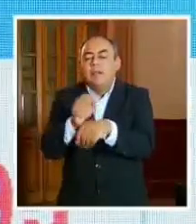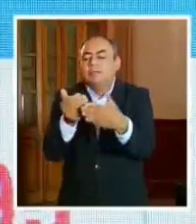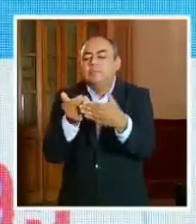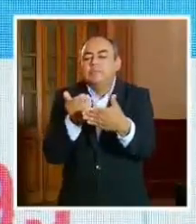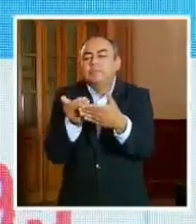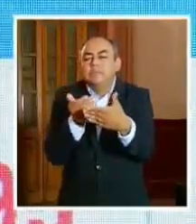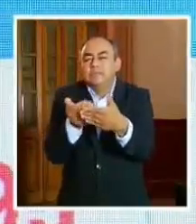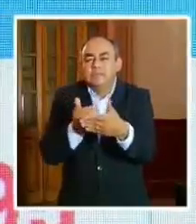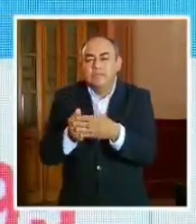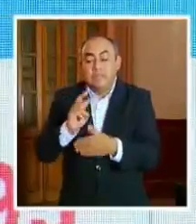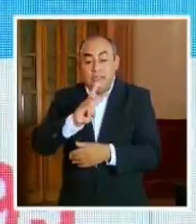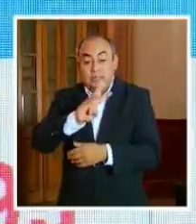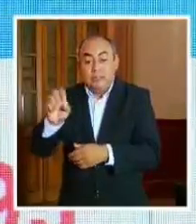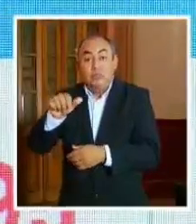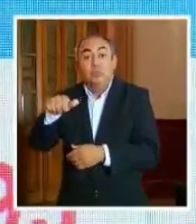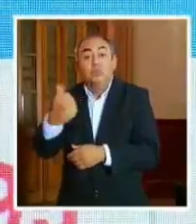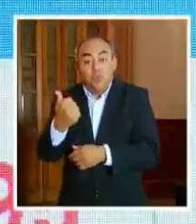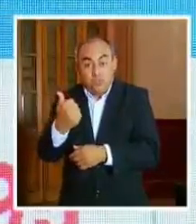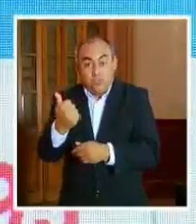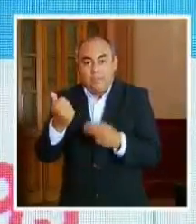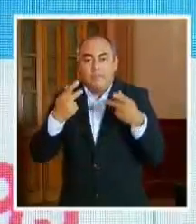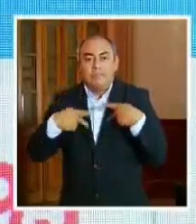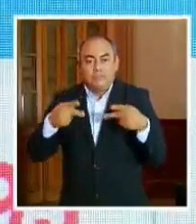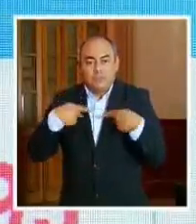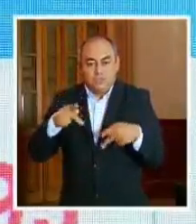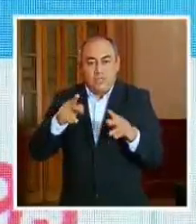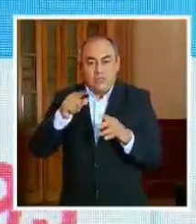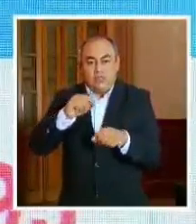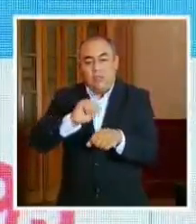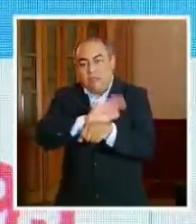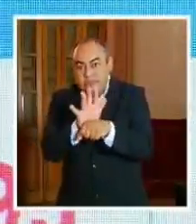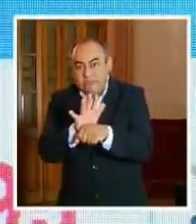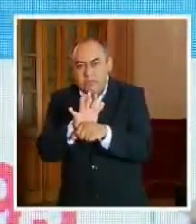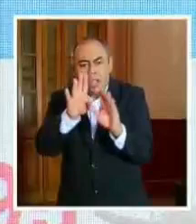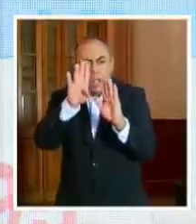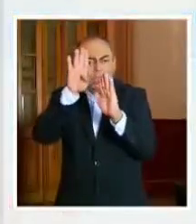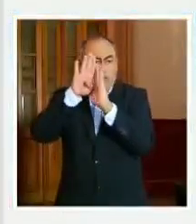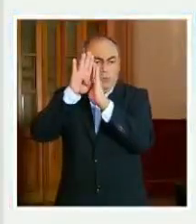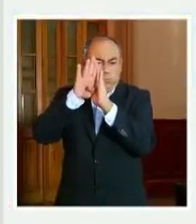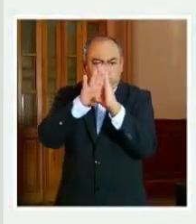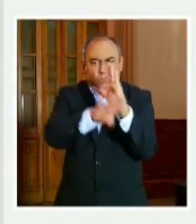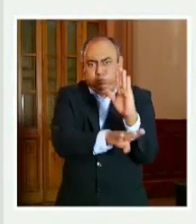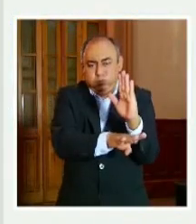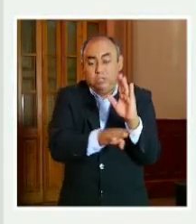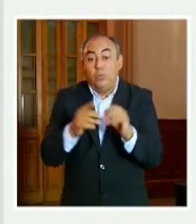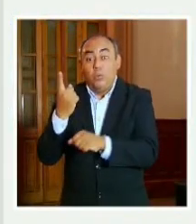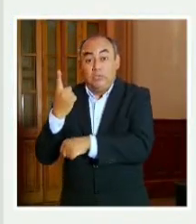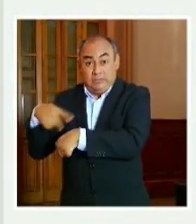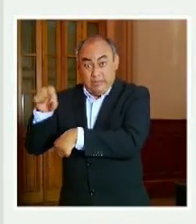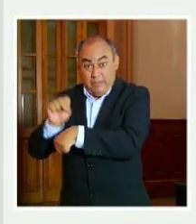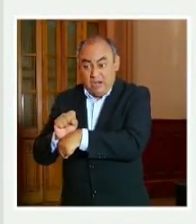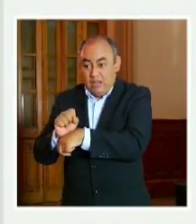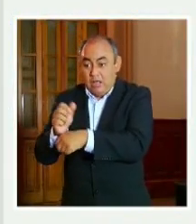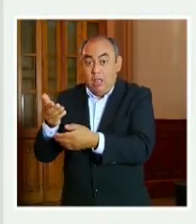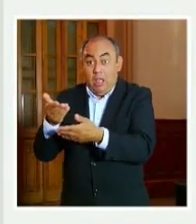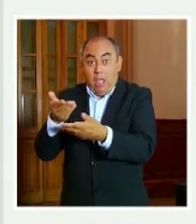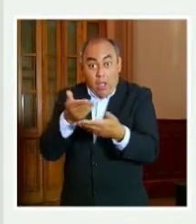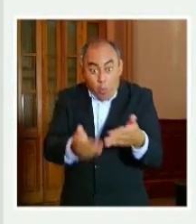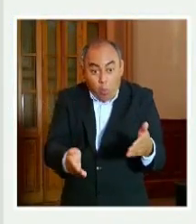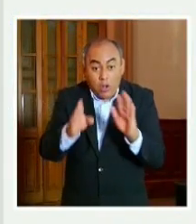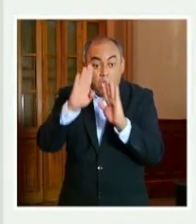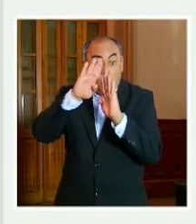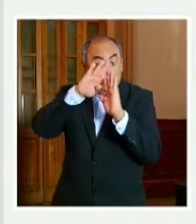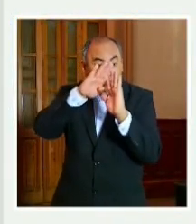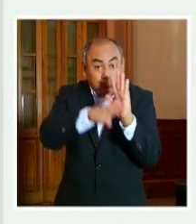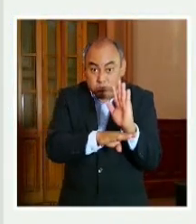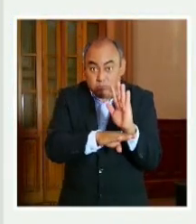con 311 casos diarios en promedio. Disminuimos de la semana pasada casi a la mitad, que estábamos con